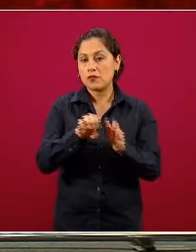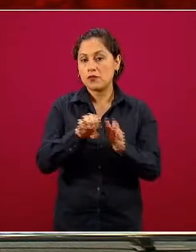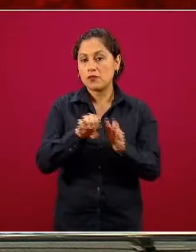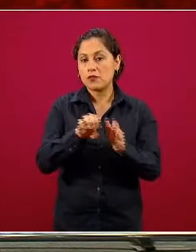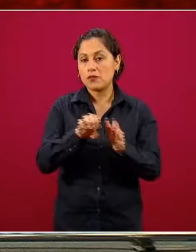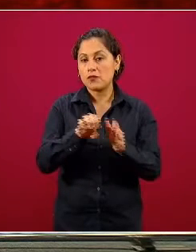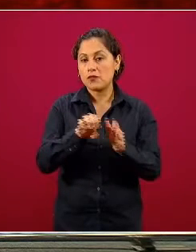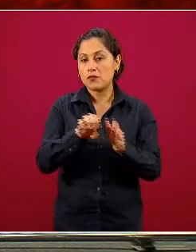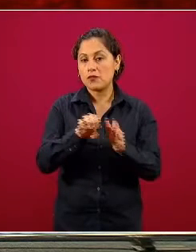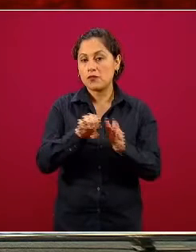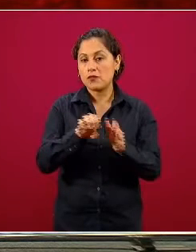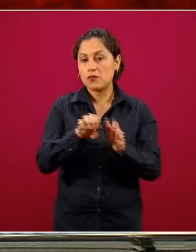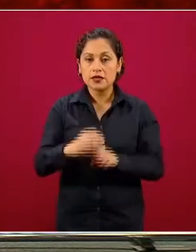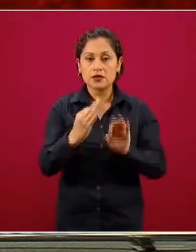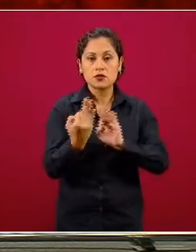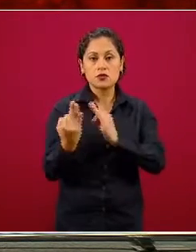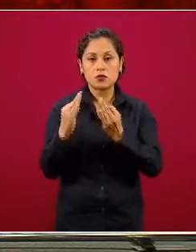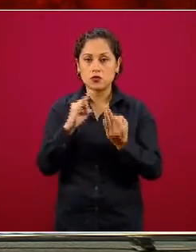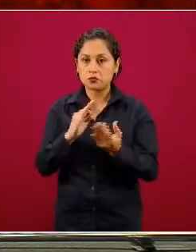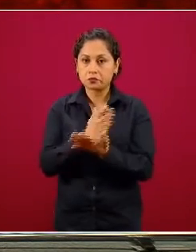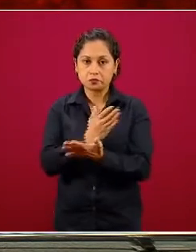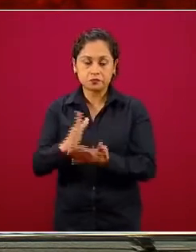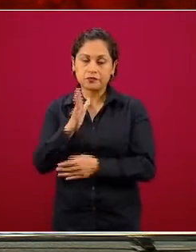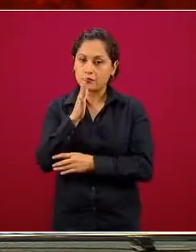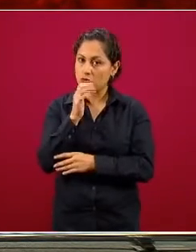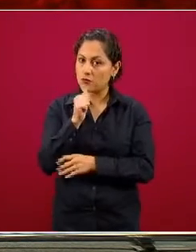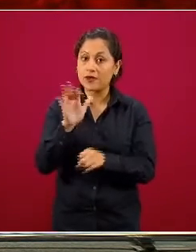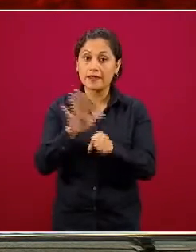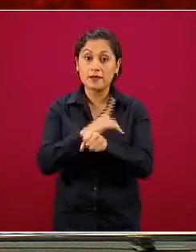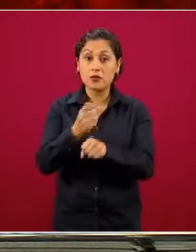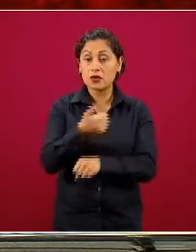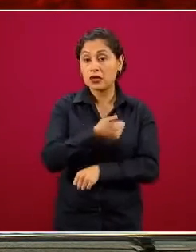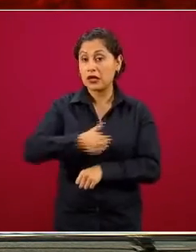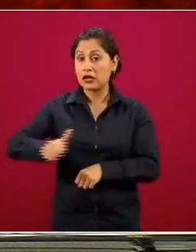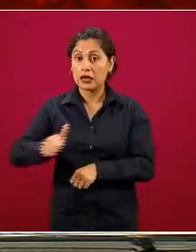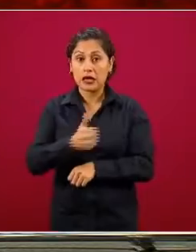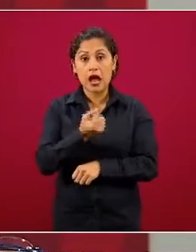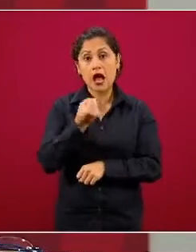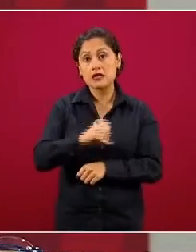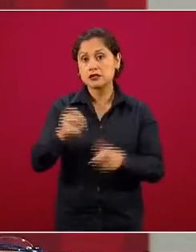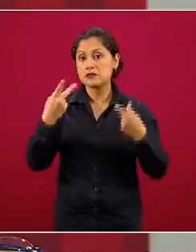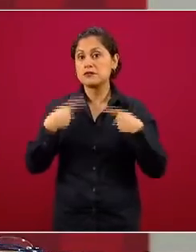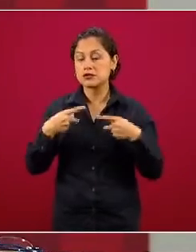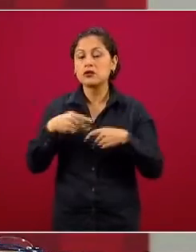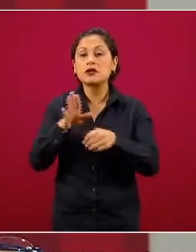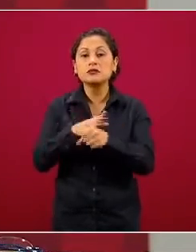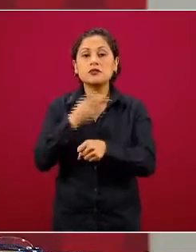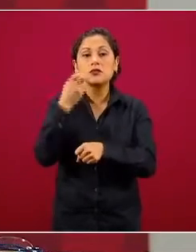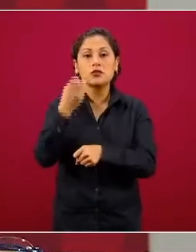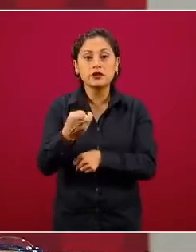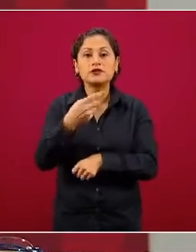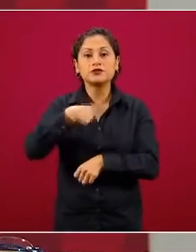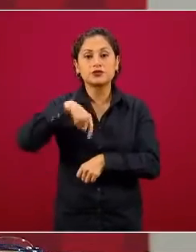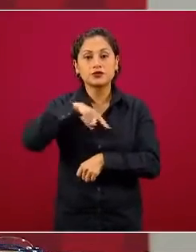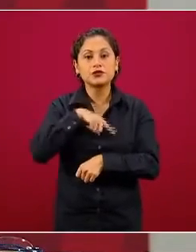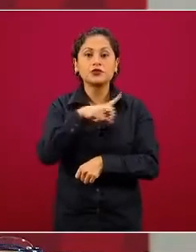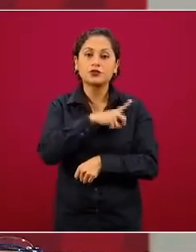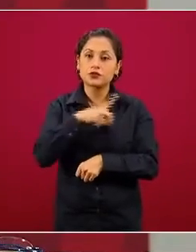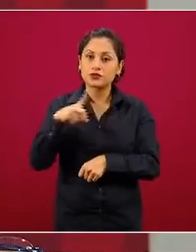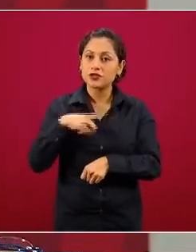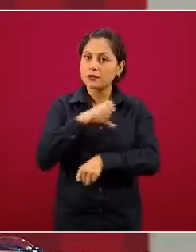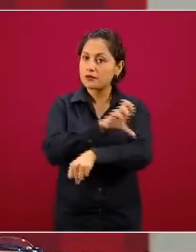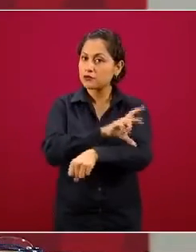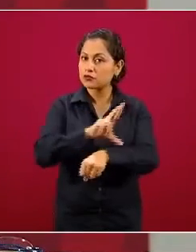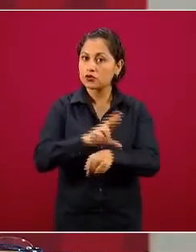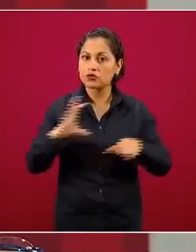porque finalmente hay un continuo urbano en todas partes, y eso nos obliga pues a tener realmente una coordinación